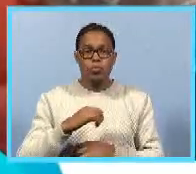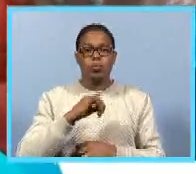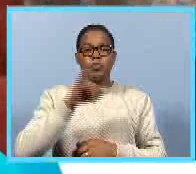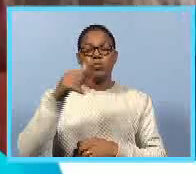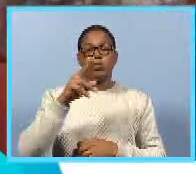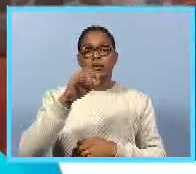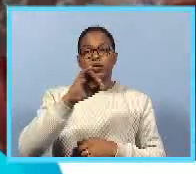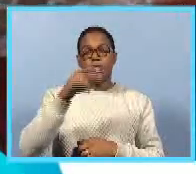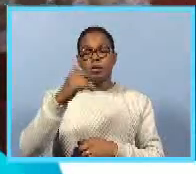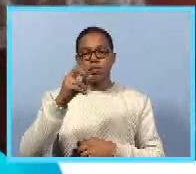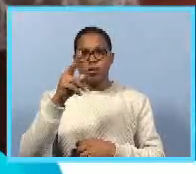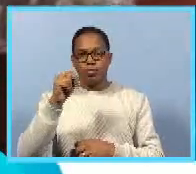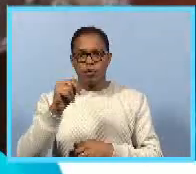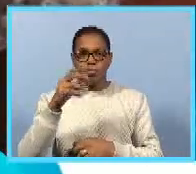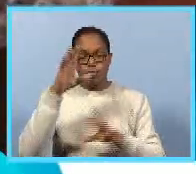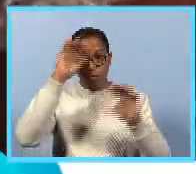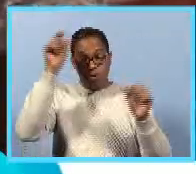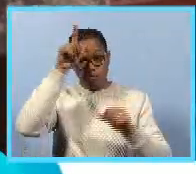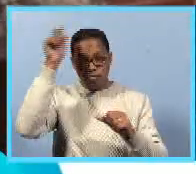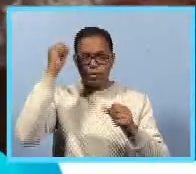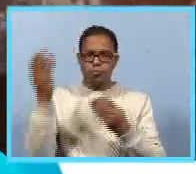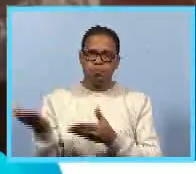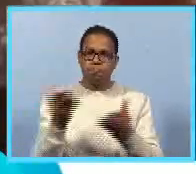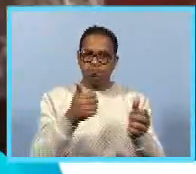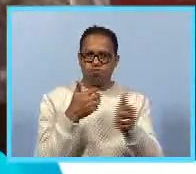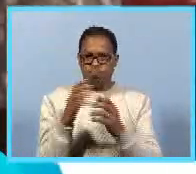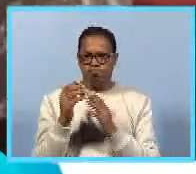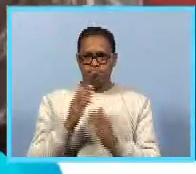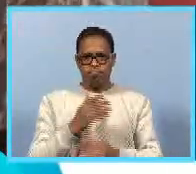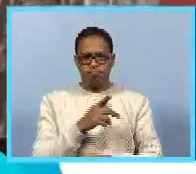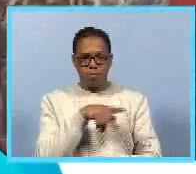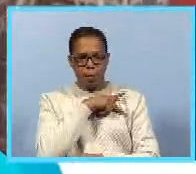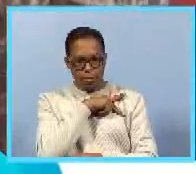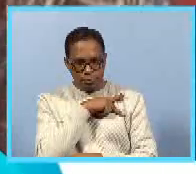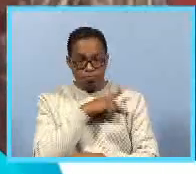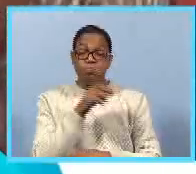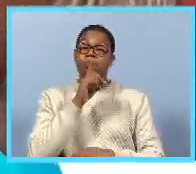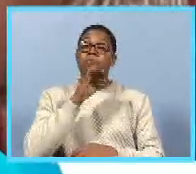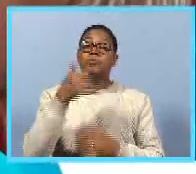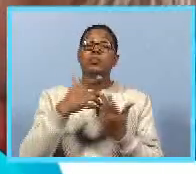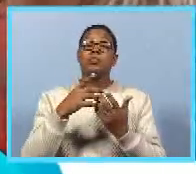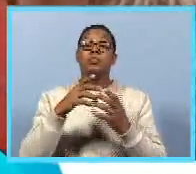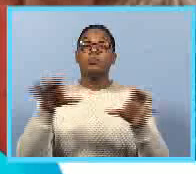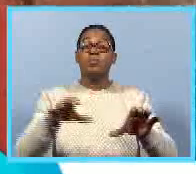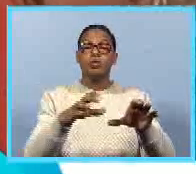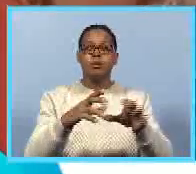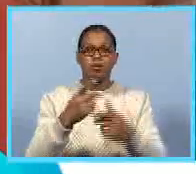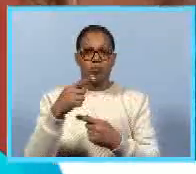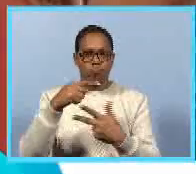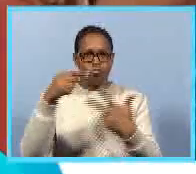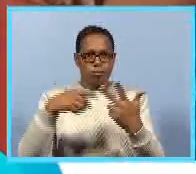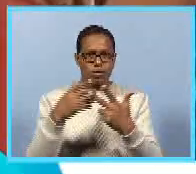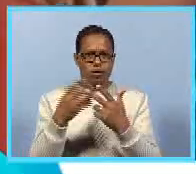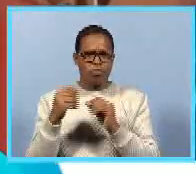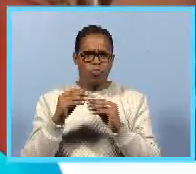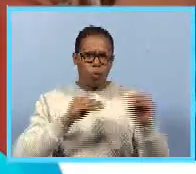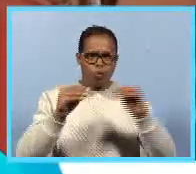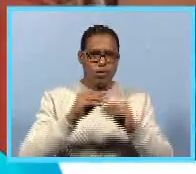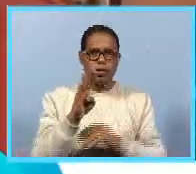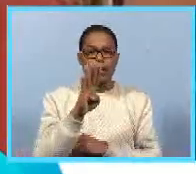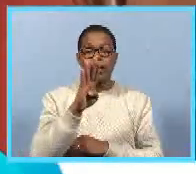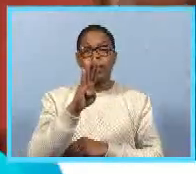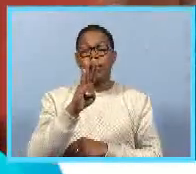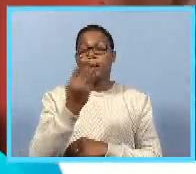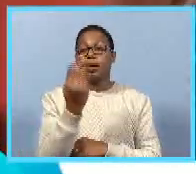Núñez por el presidente Luis Abinader. Allí, pues, este acto a estos tres destacados luchadores en el movimiento revolucionario 14 de